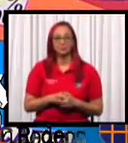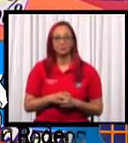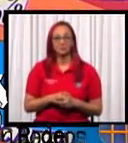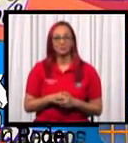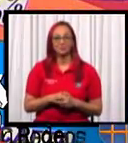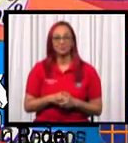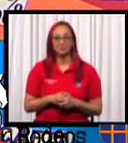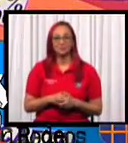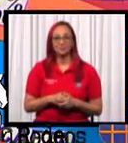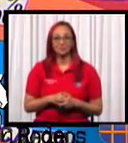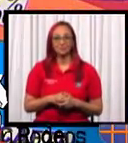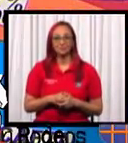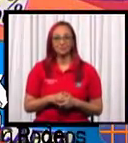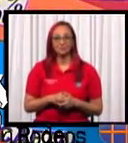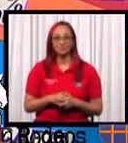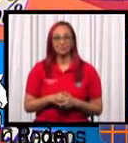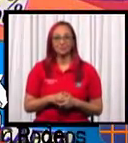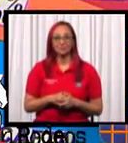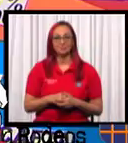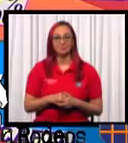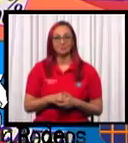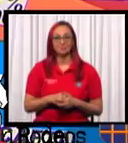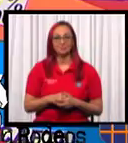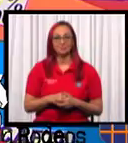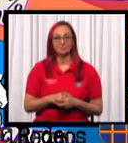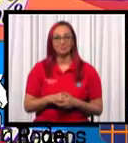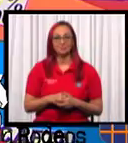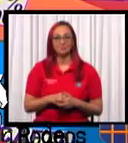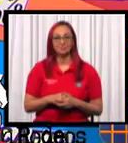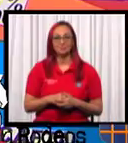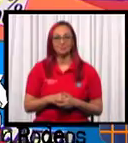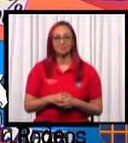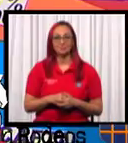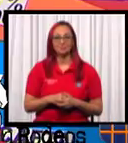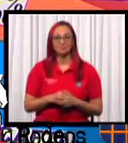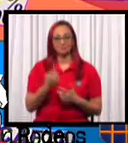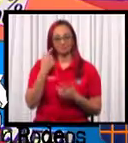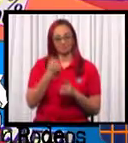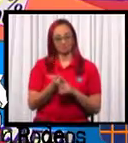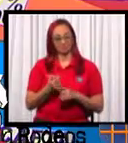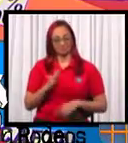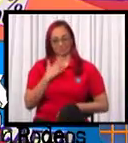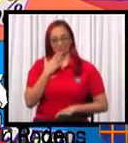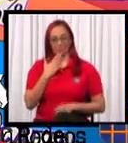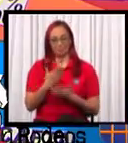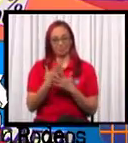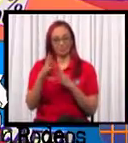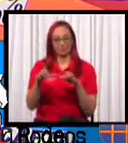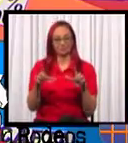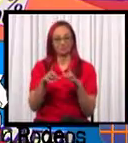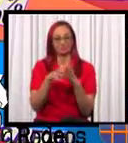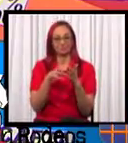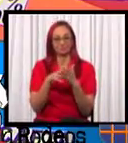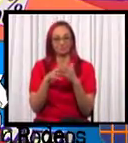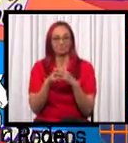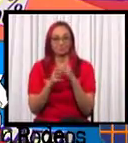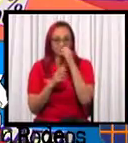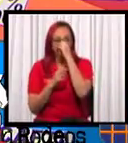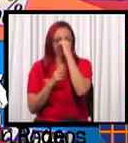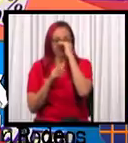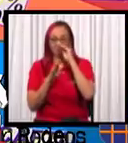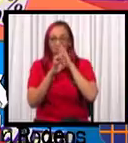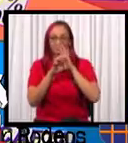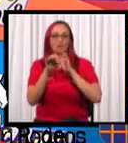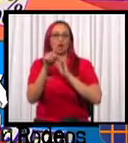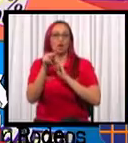bueno, doña Isabel. Sí, cualquiera podría pensar. Para nadie es un sector, bueno, el sector arrocero es un sector, y con arroz